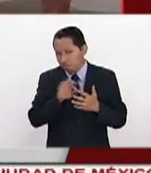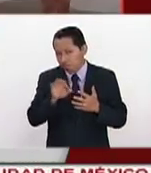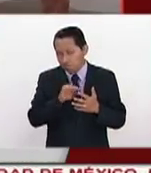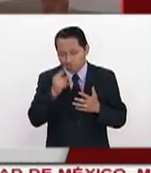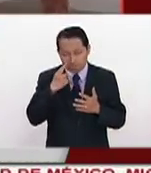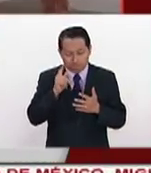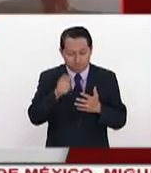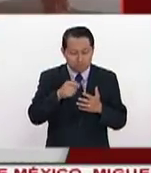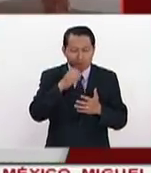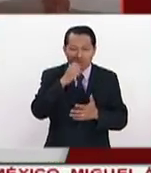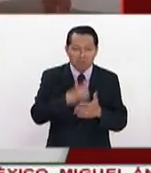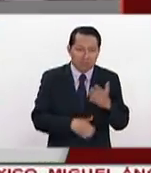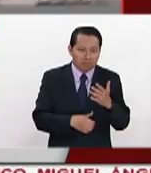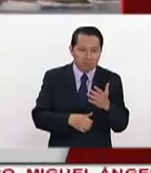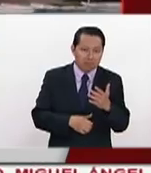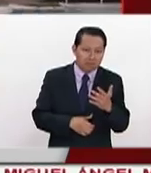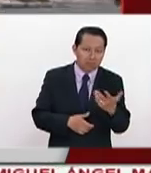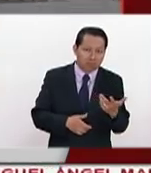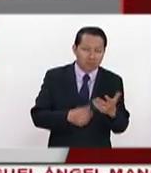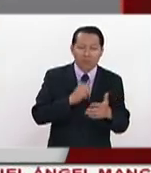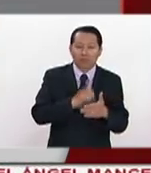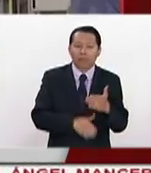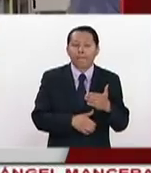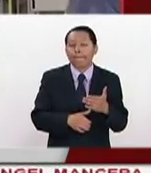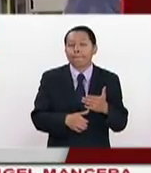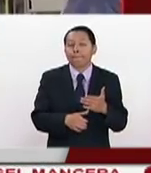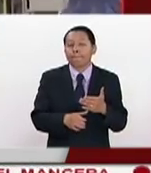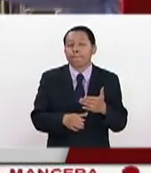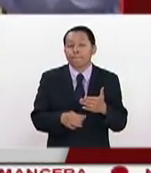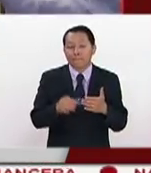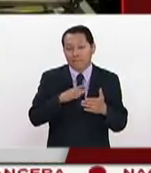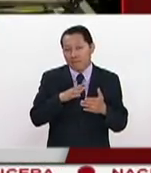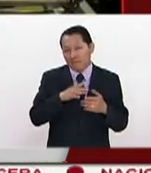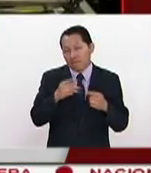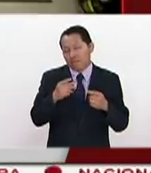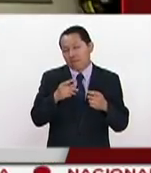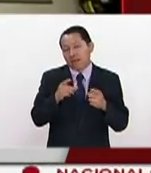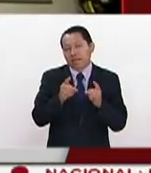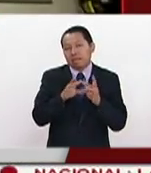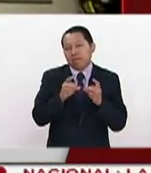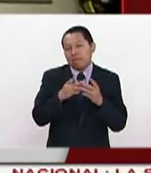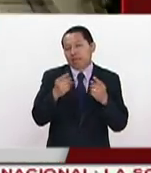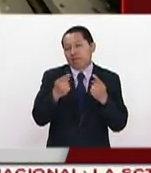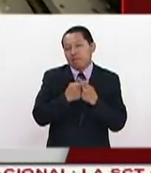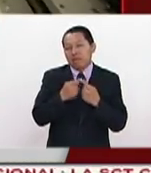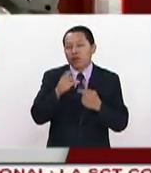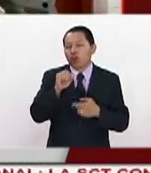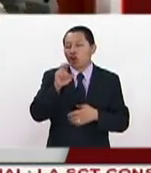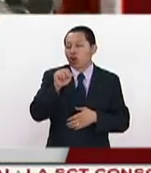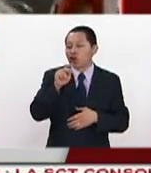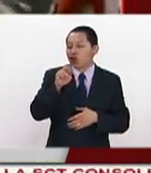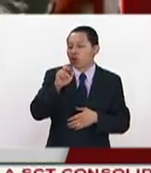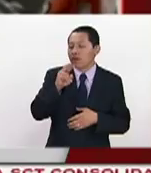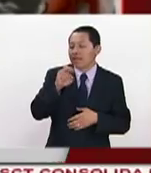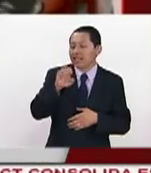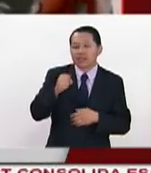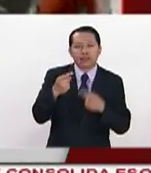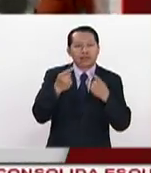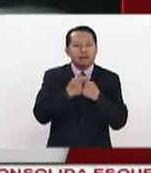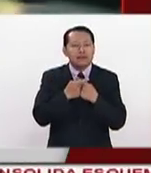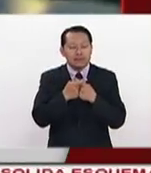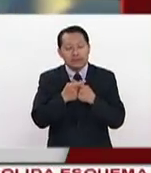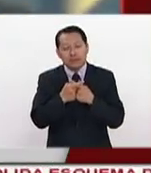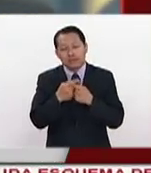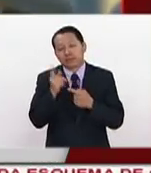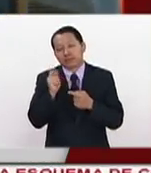el capítulo, está el tema de la solución de controversias, un tema que ha pues, dado mucho de qué hablar.